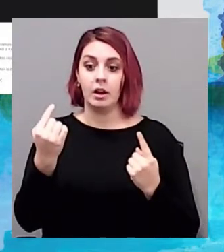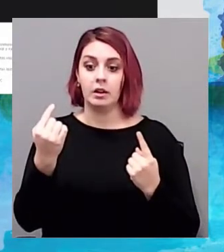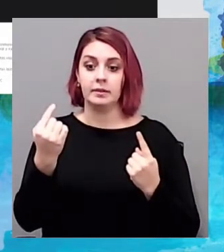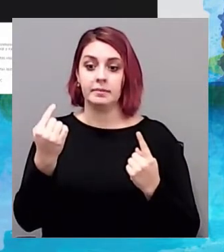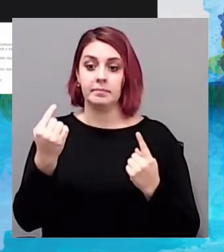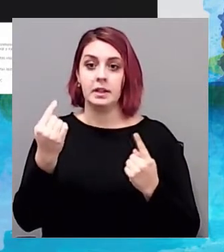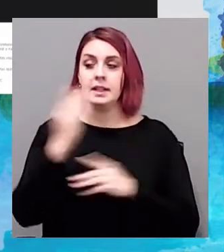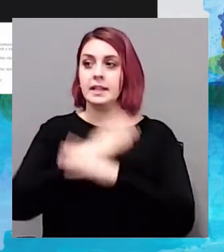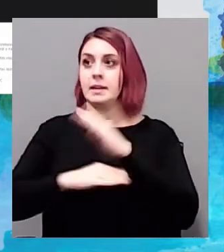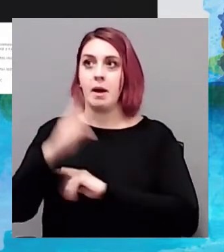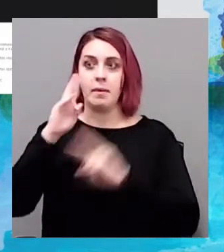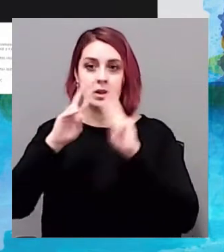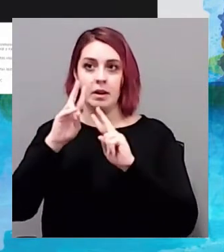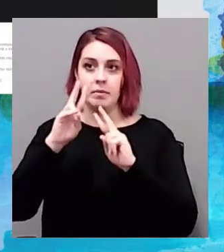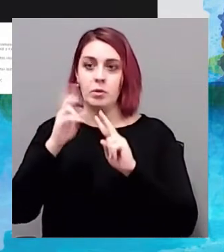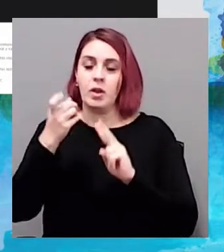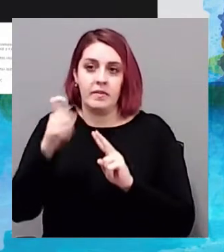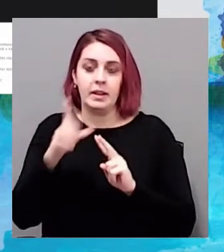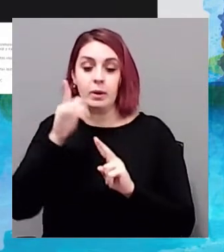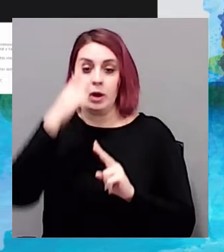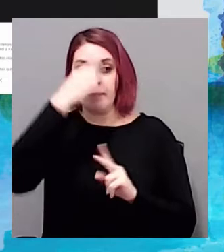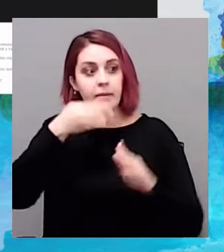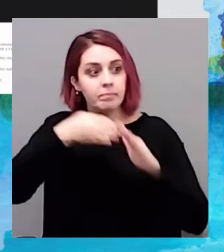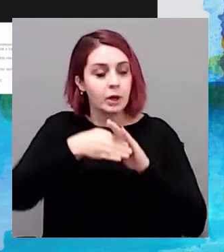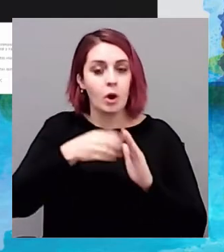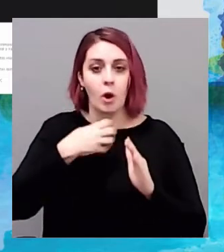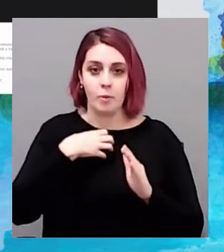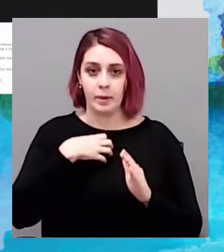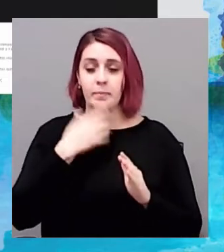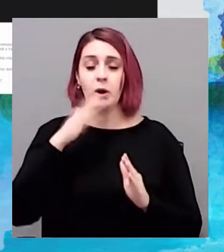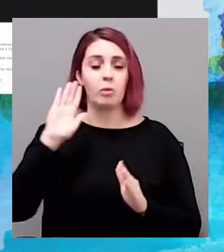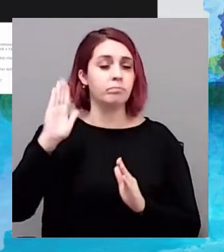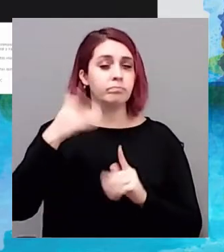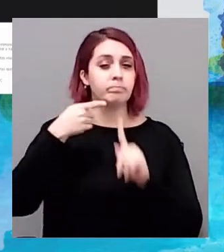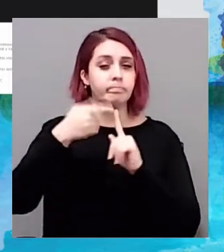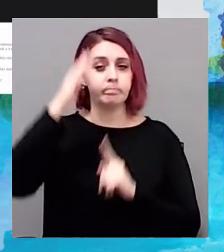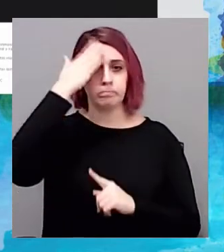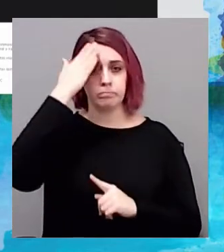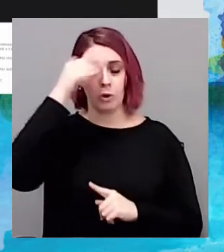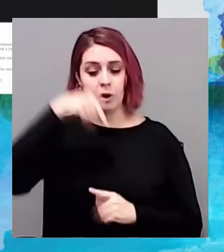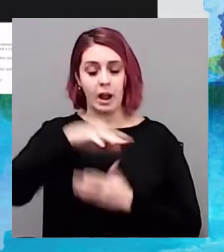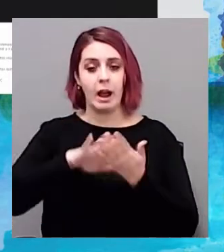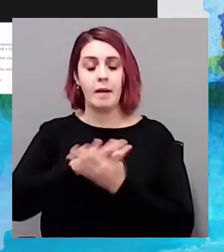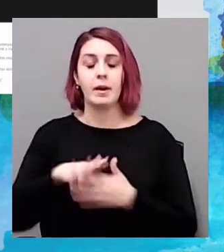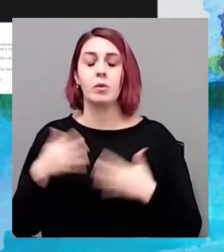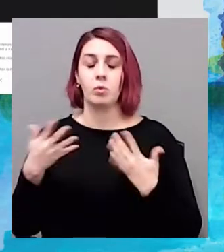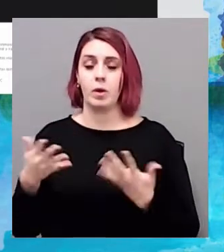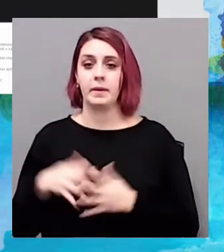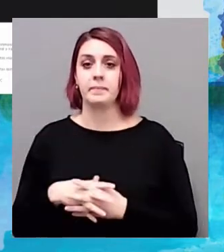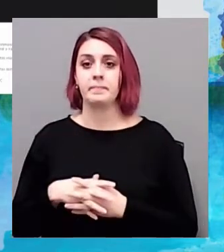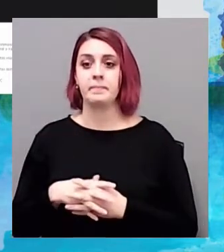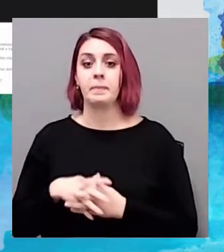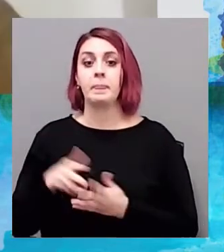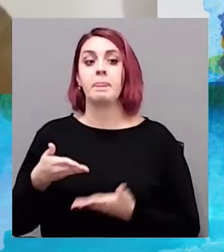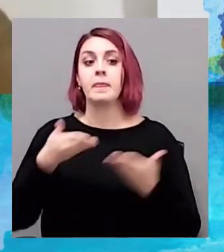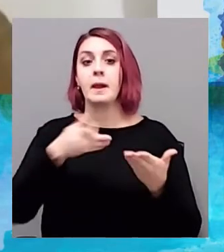discapacidad visual no pueden acceder a imágenes, pero la función primordial y de la que vamos a hablar hoy es el ayudar a personas